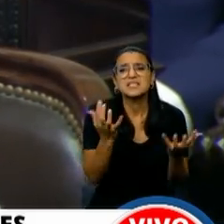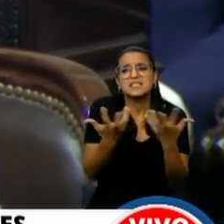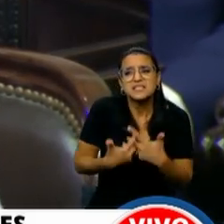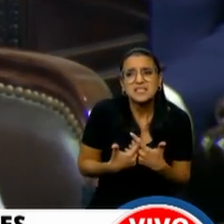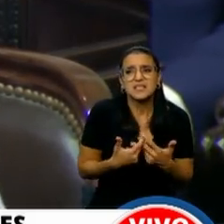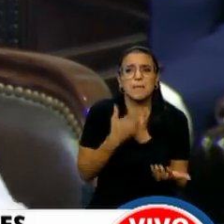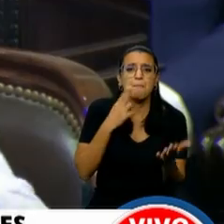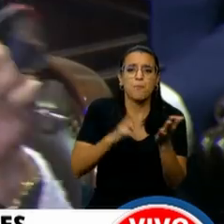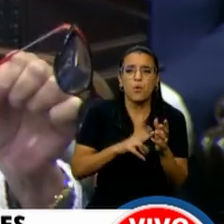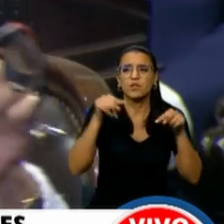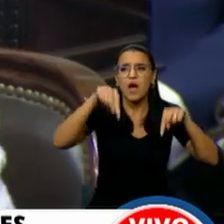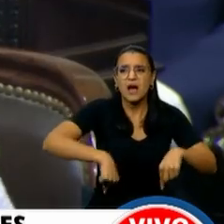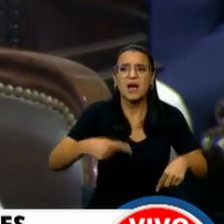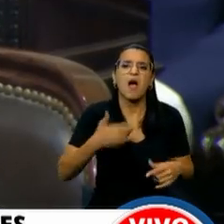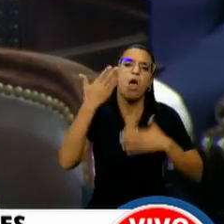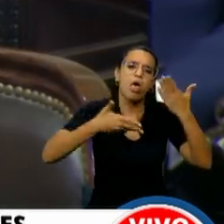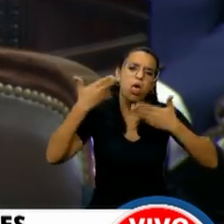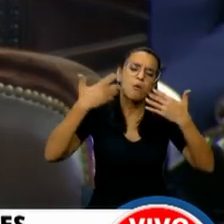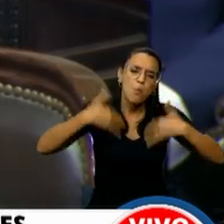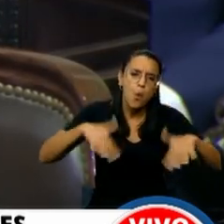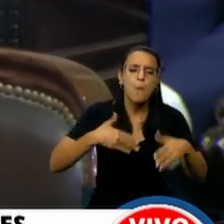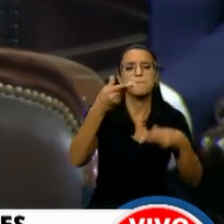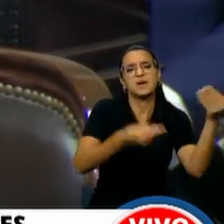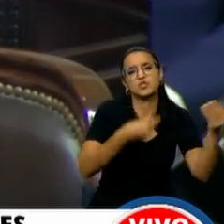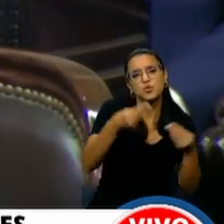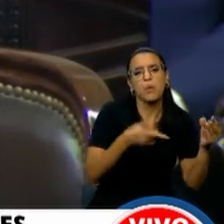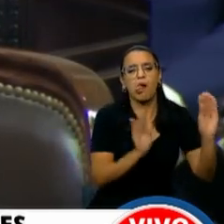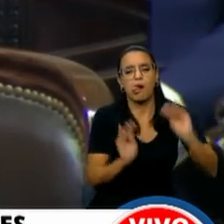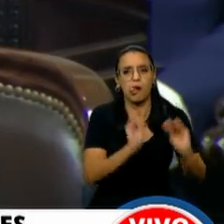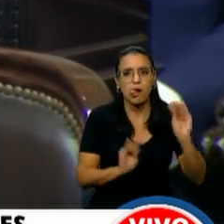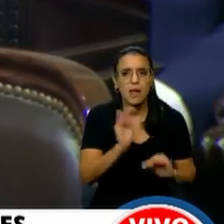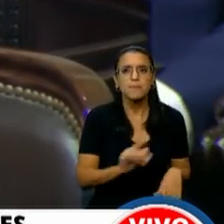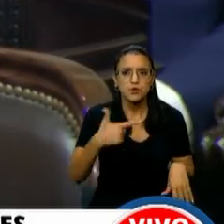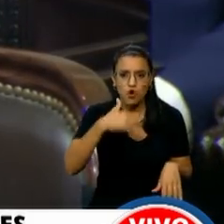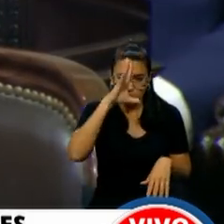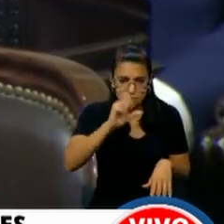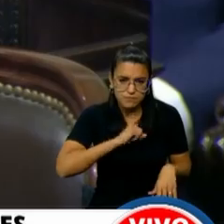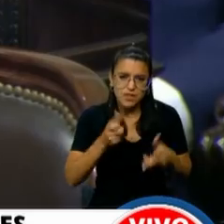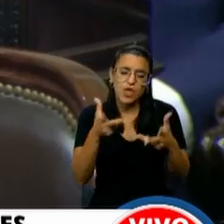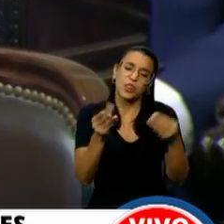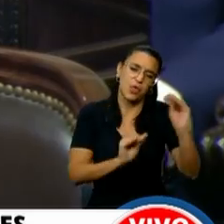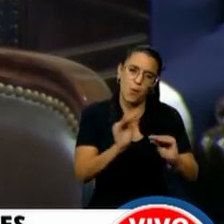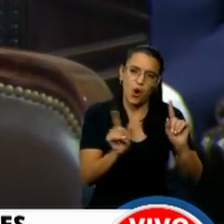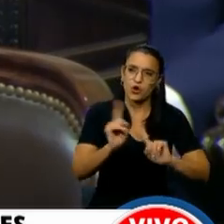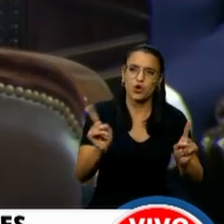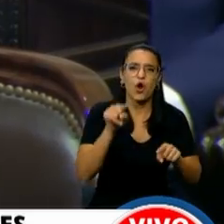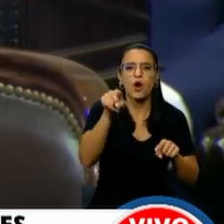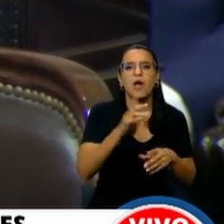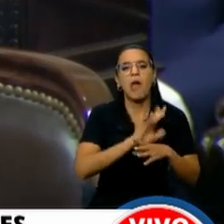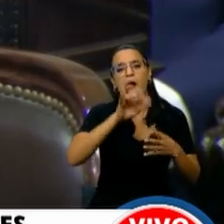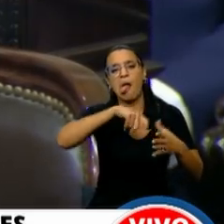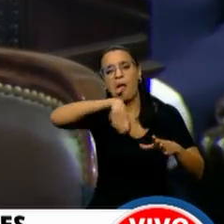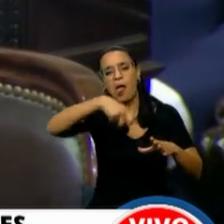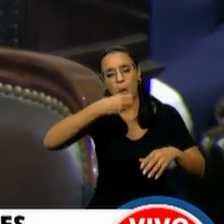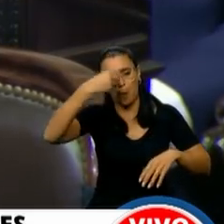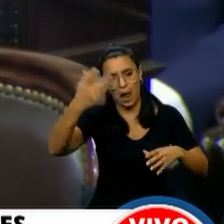impositivo acá se ha dicho mucho que el presupuesto es un dibujo me animo a decir que ni dibujo estamos entre garabato y